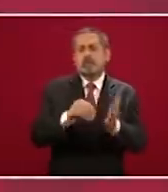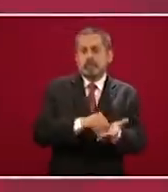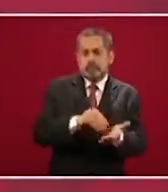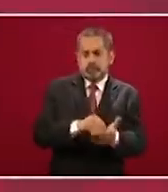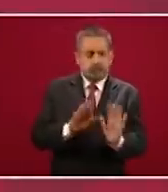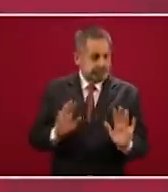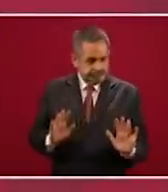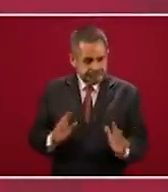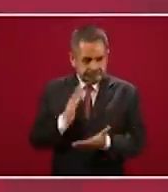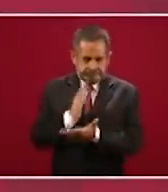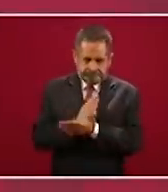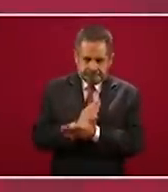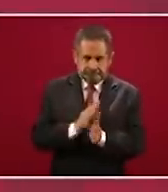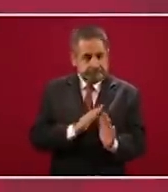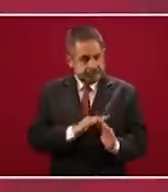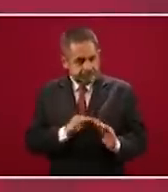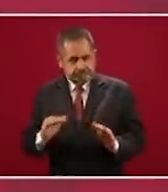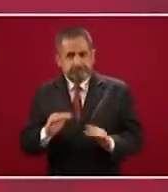Ahora